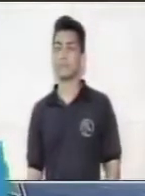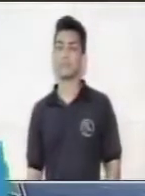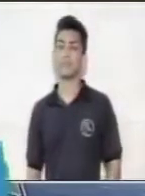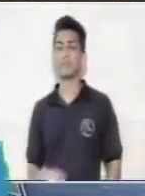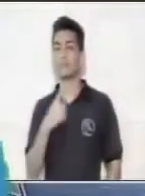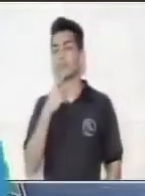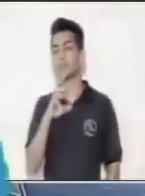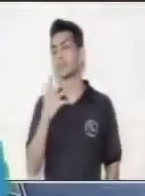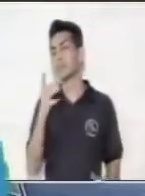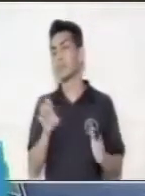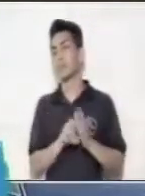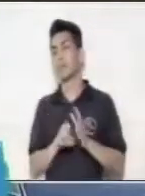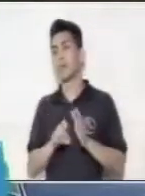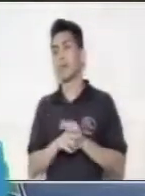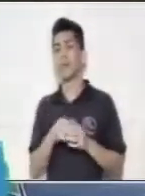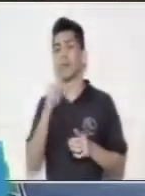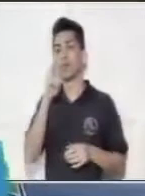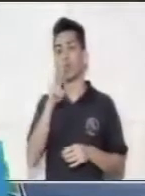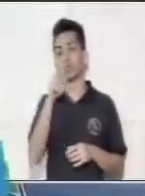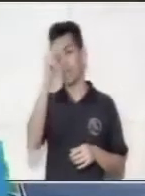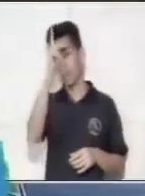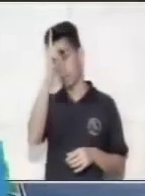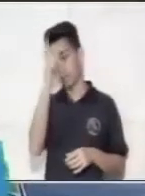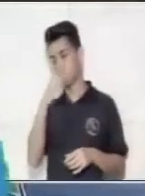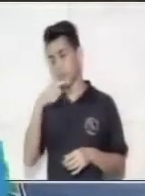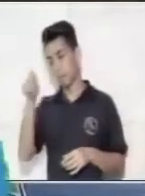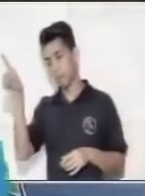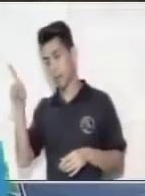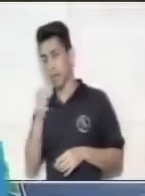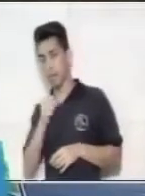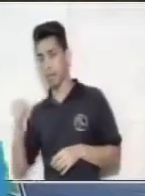2 kilómetros hacia la derecha y luego